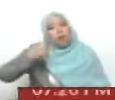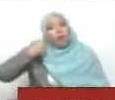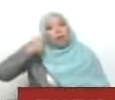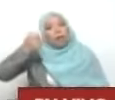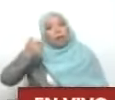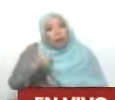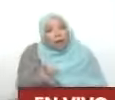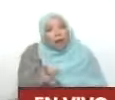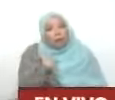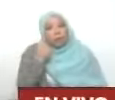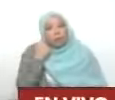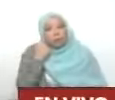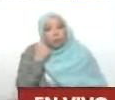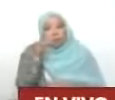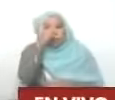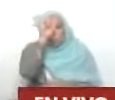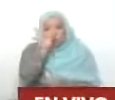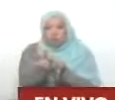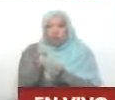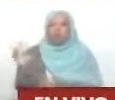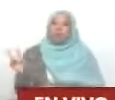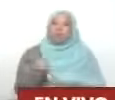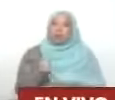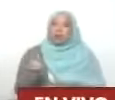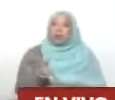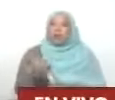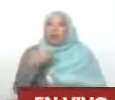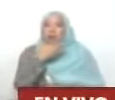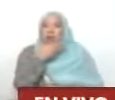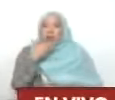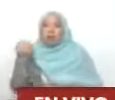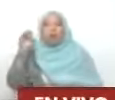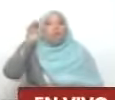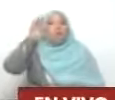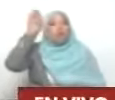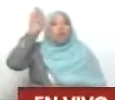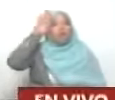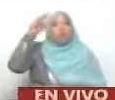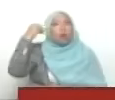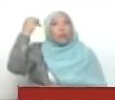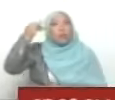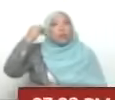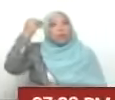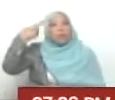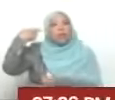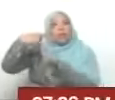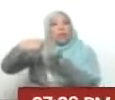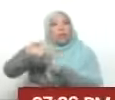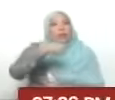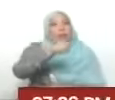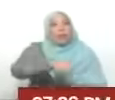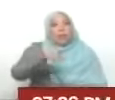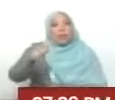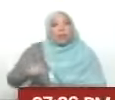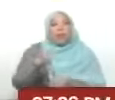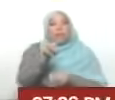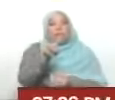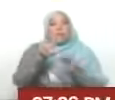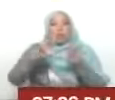pueblo? Fe en Venezuela, optimismo en el futuro y victoria el 28 de julio, eso es lo que veo en el